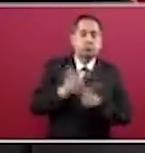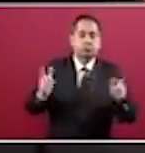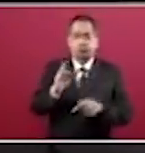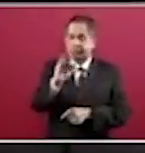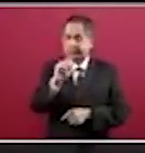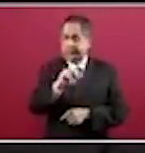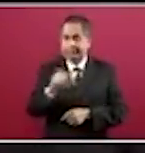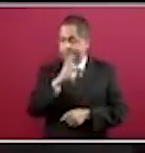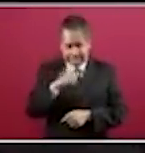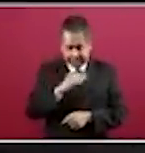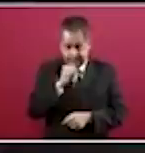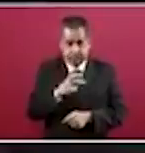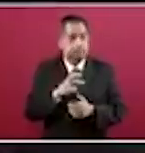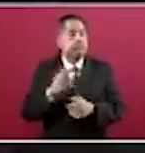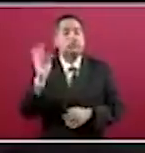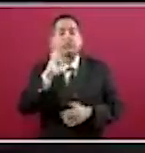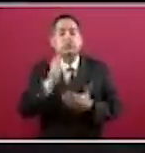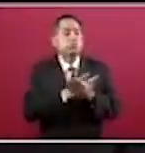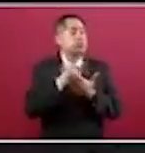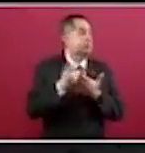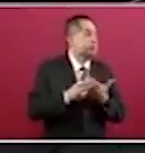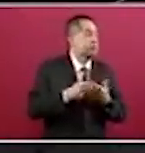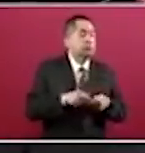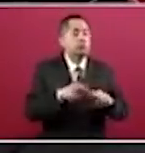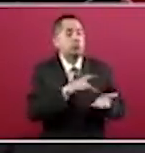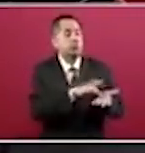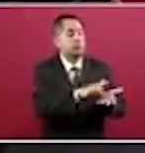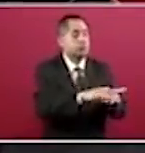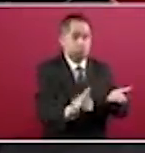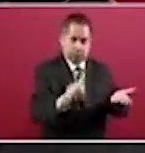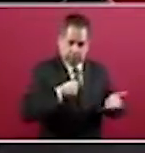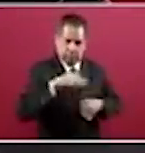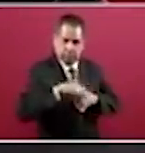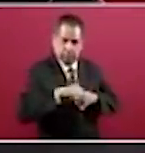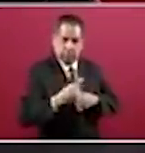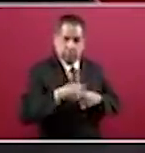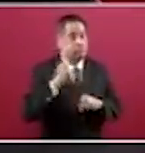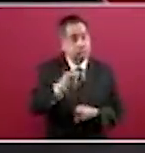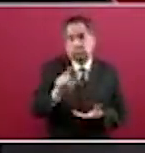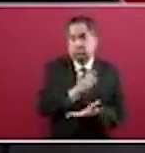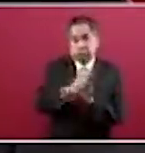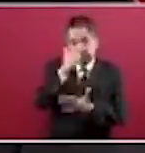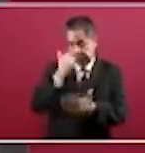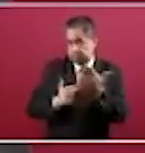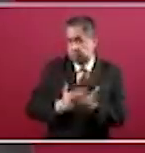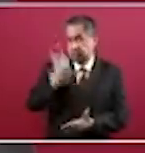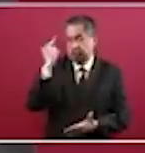la utilización de programas sociales para fines políticos